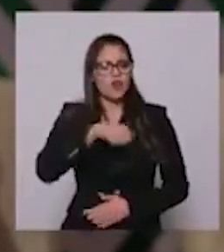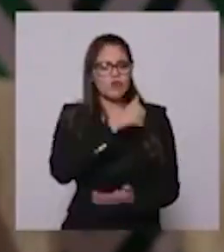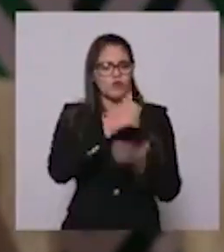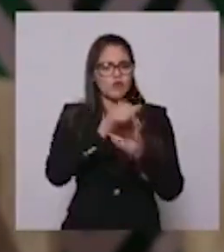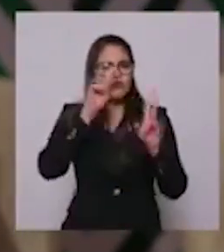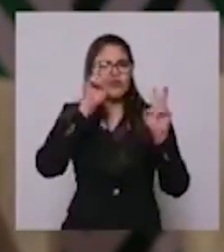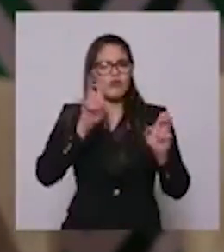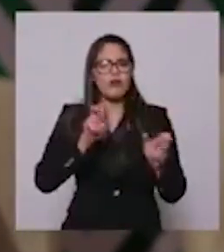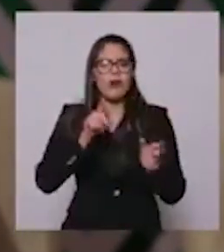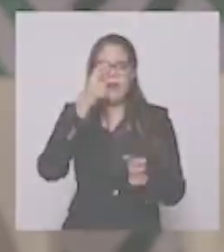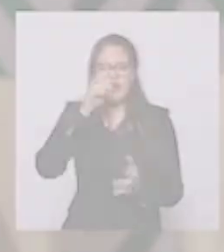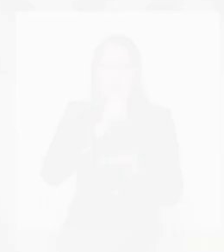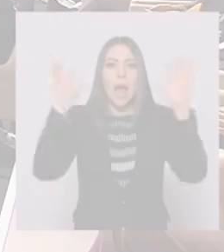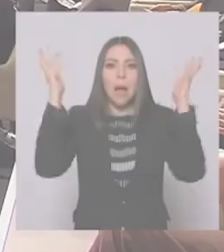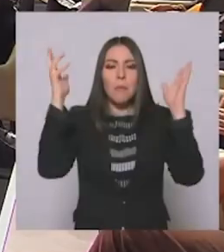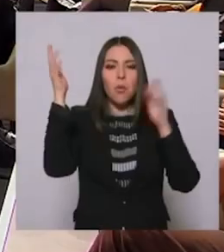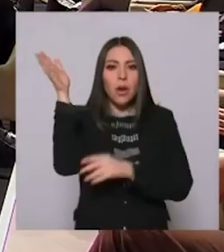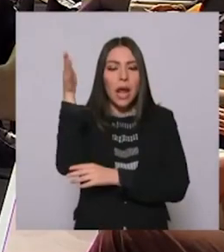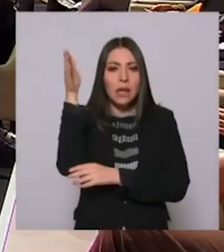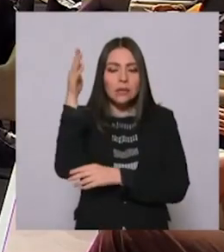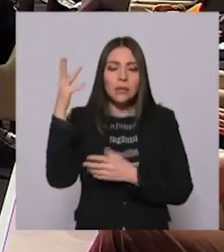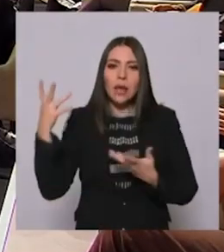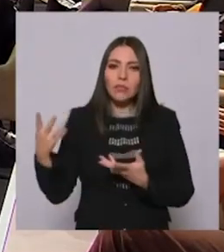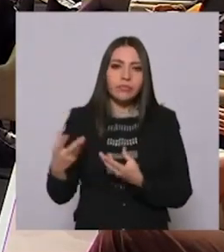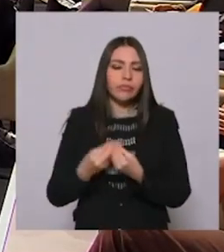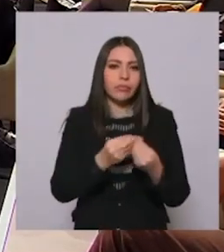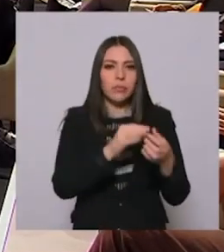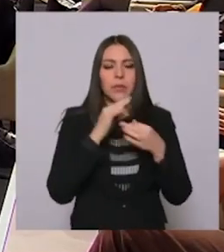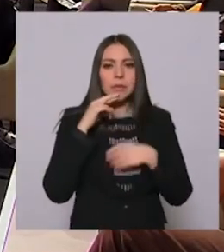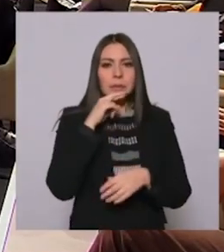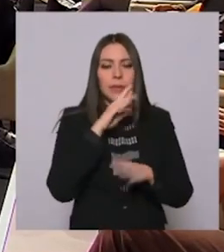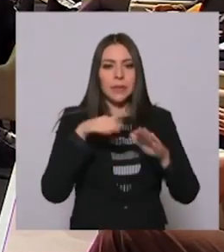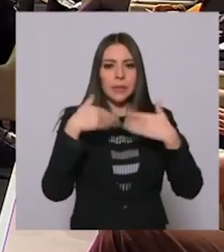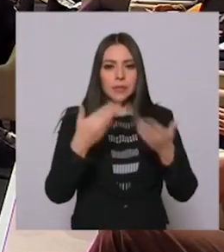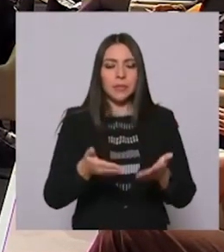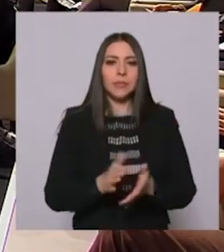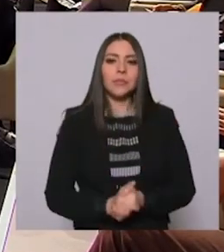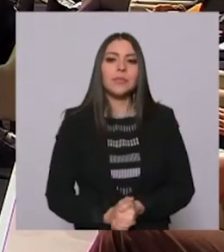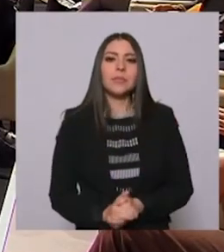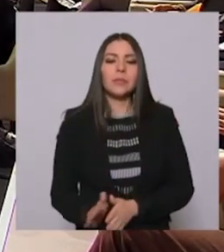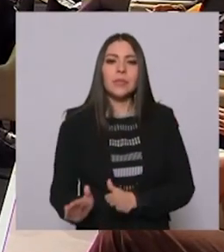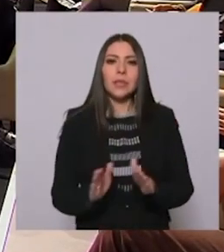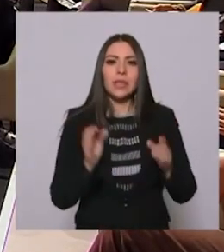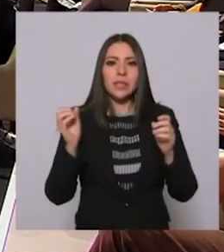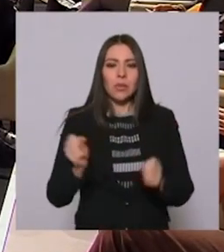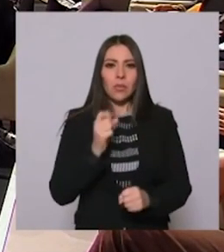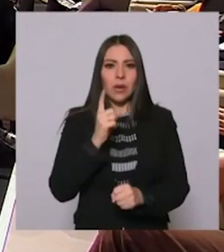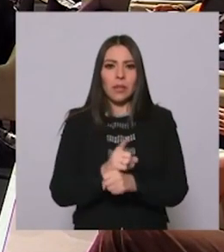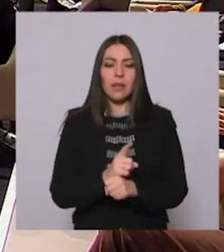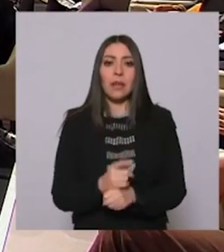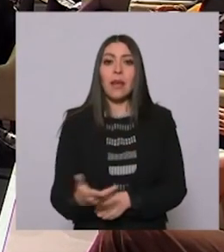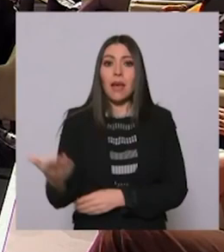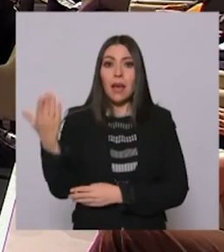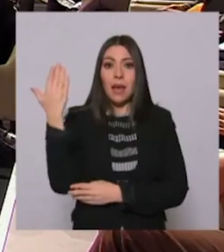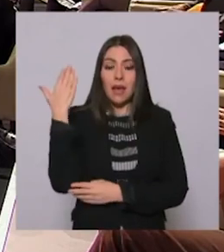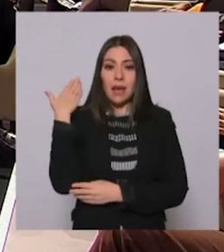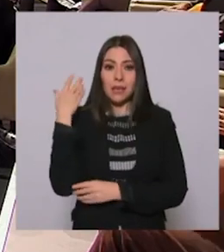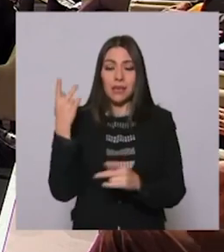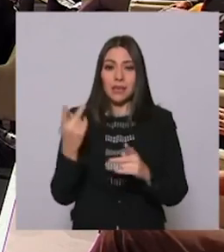noviembre de 2019. Recibimos instituciones de seguridad y de procuración de